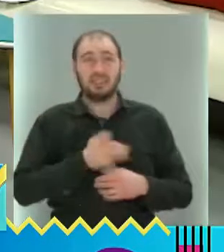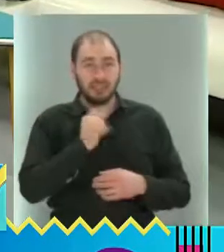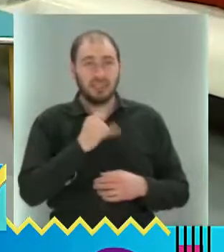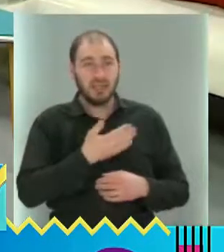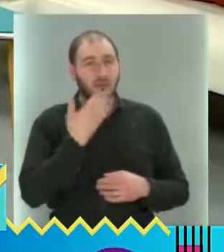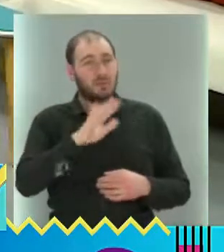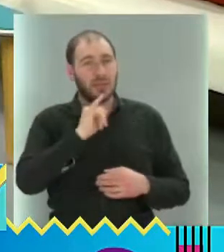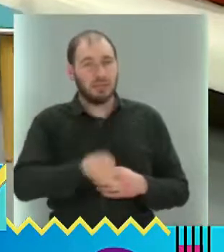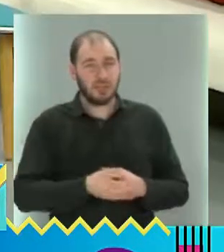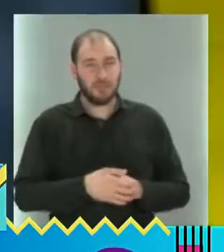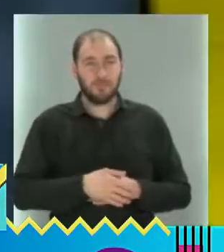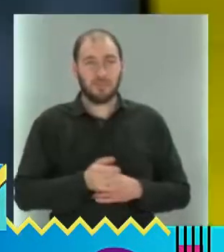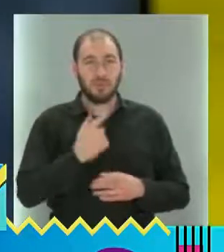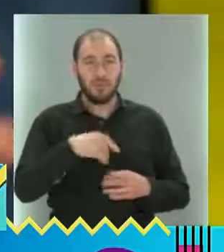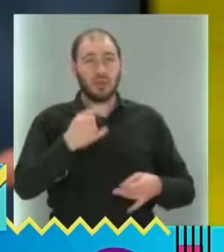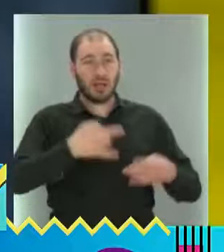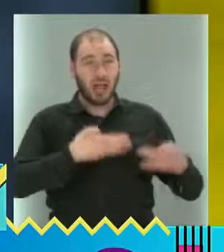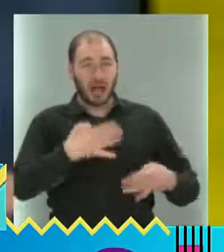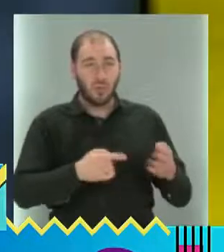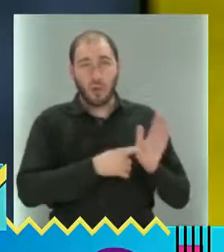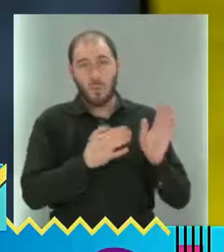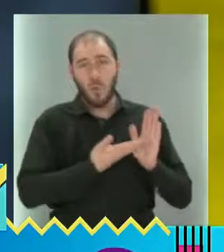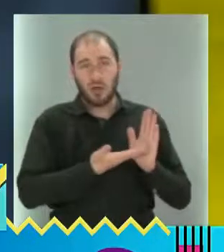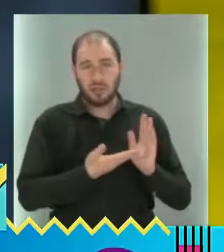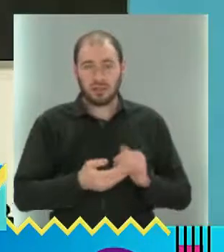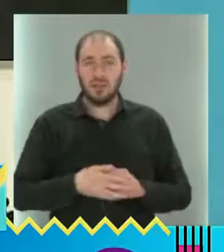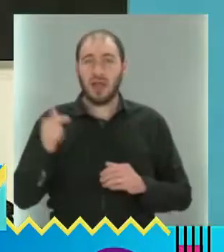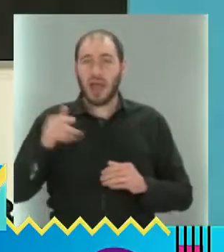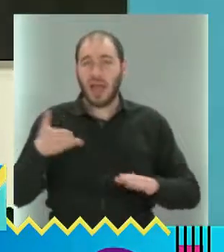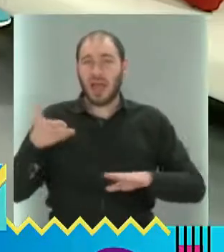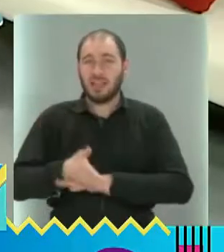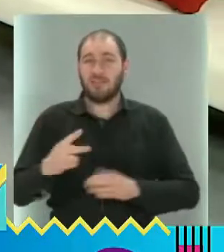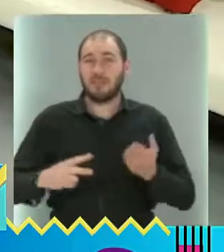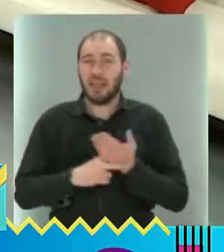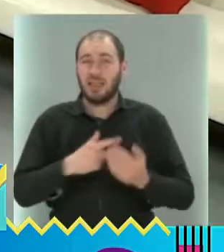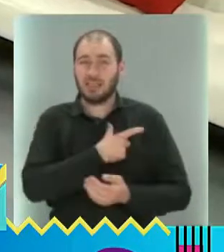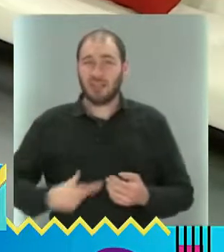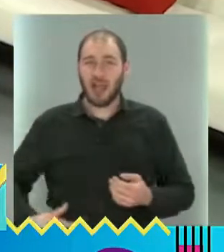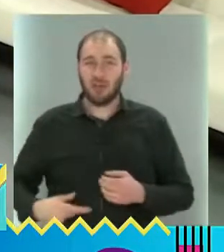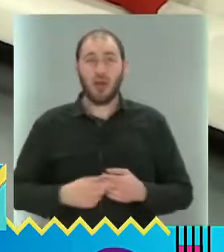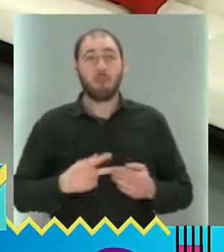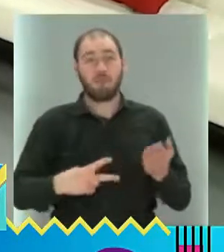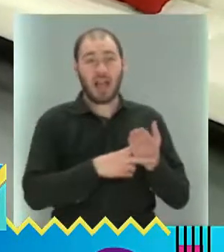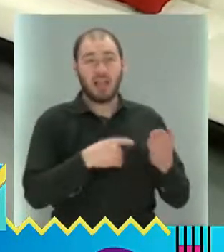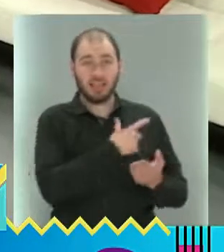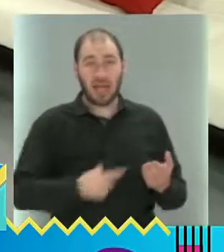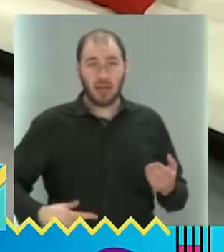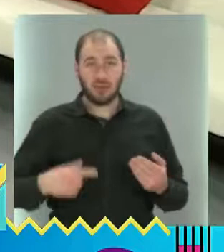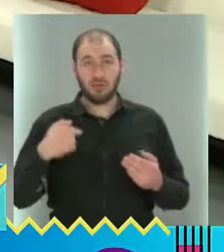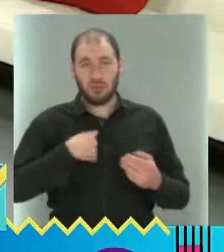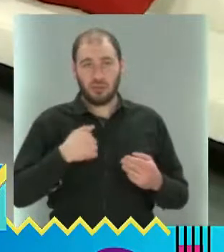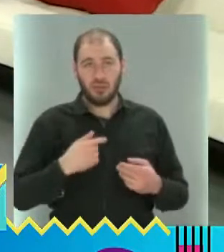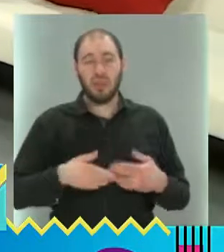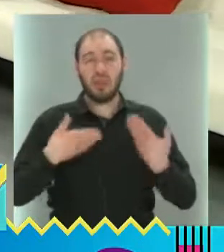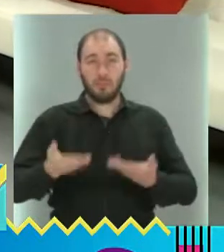costo del flete. Se cumple, lo hemos calculado, lo hemos demostrado. Ahí es cuando interfiere Fiscalía de Estado. Fiscalía de Estado, creo que yo le pasé, después ya